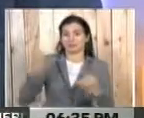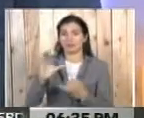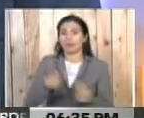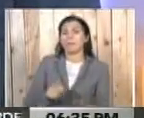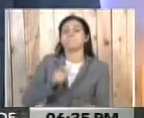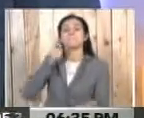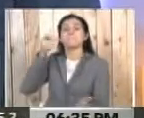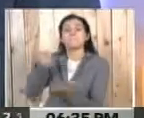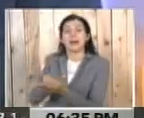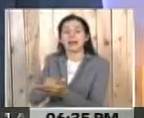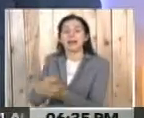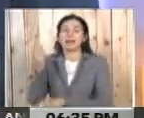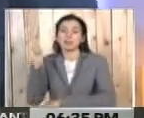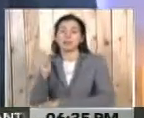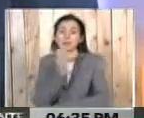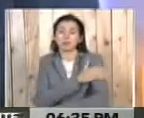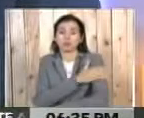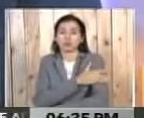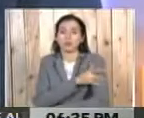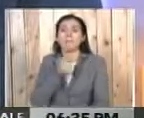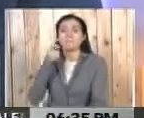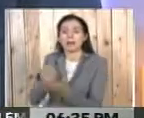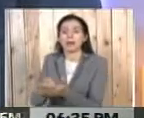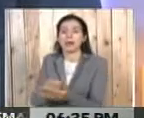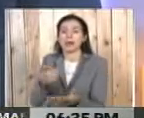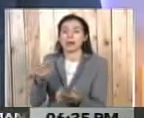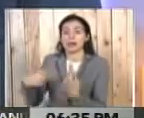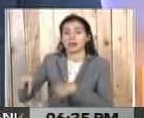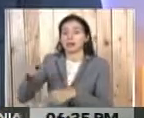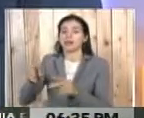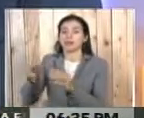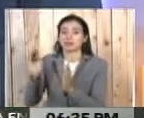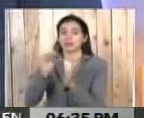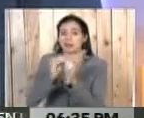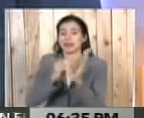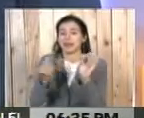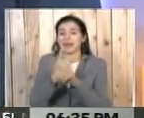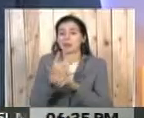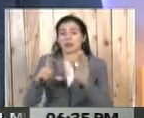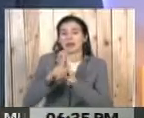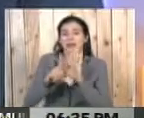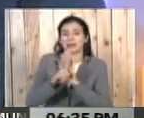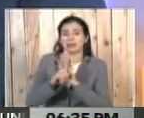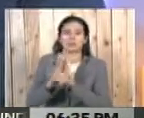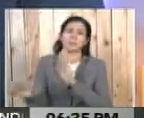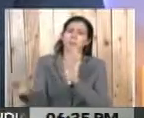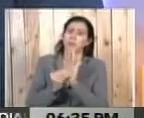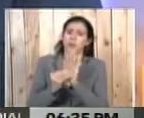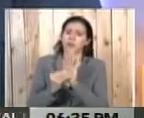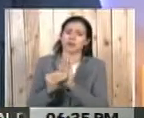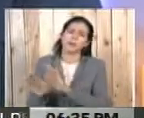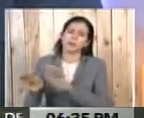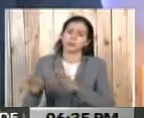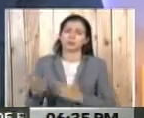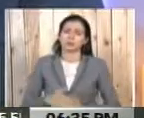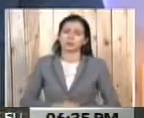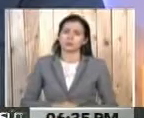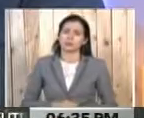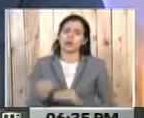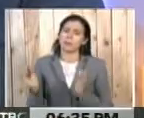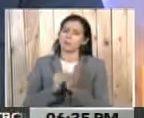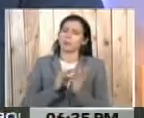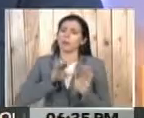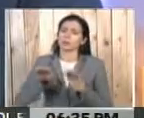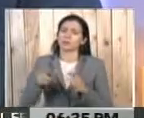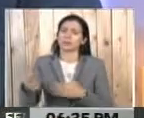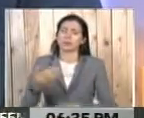para escribir unos instrumentos que, además de ser ilegales, expresen tan burdamente el negocio que se ha convertido en la Asamblea Nacional. Es